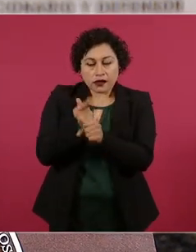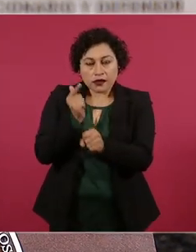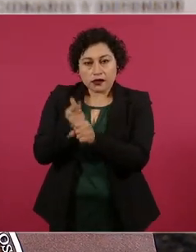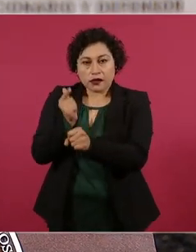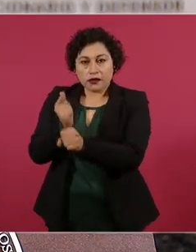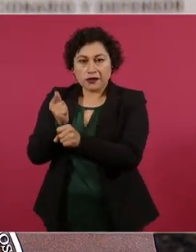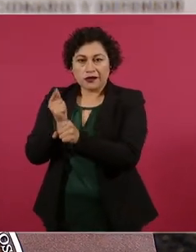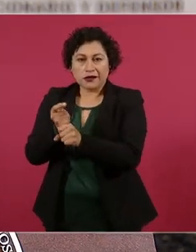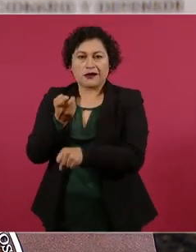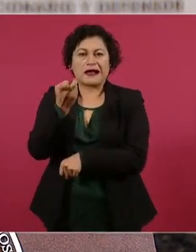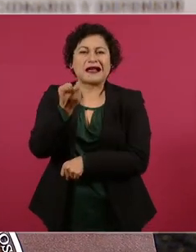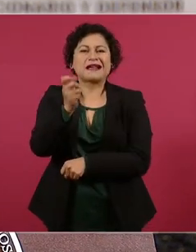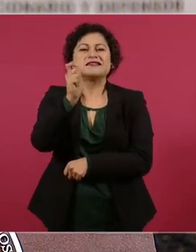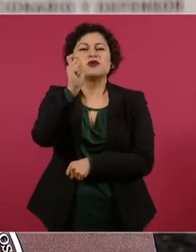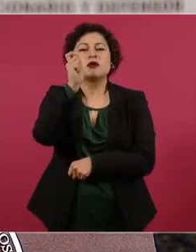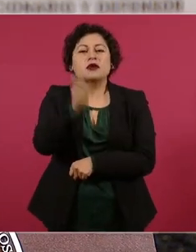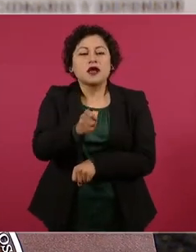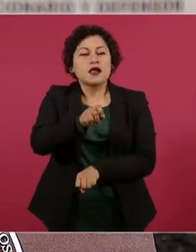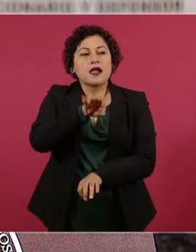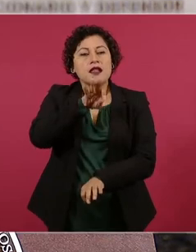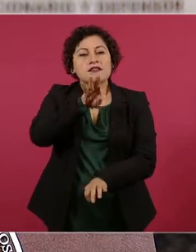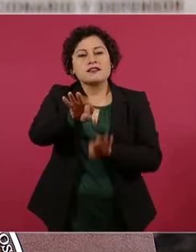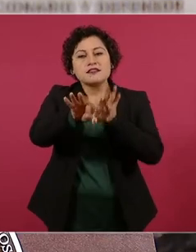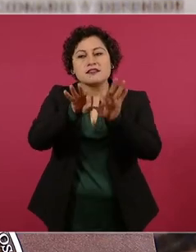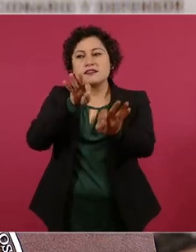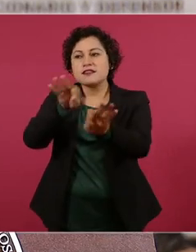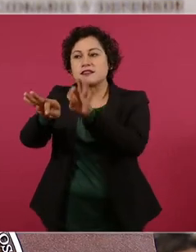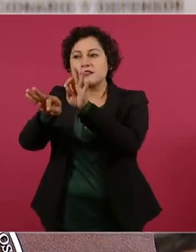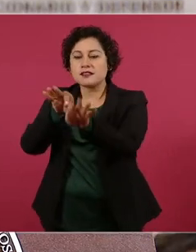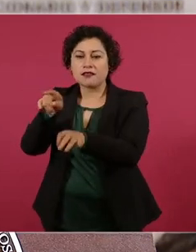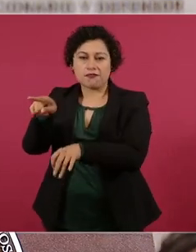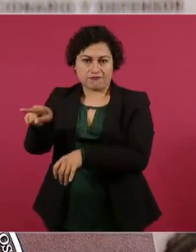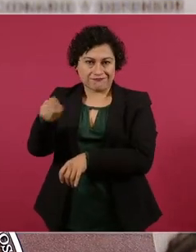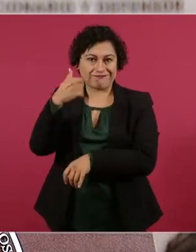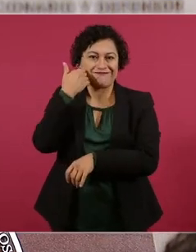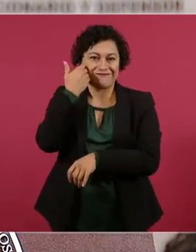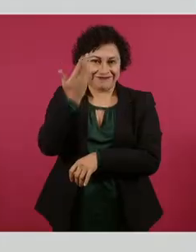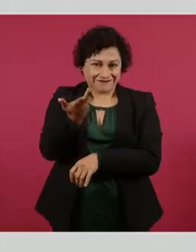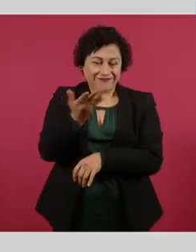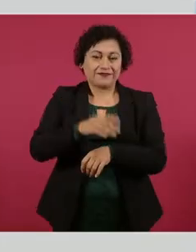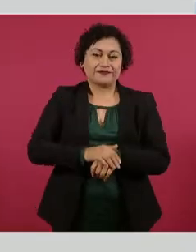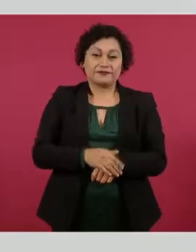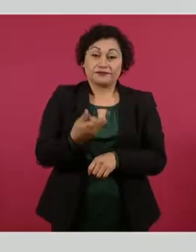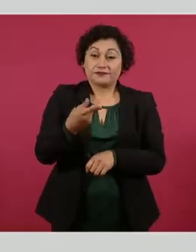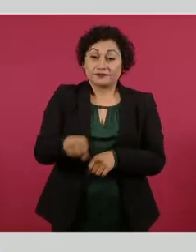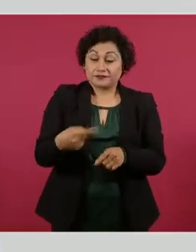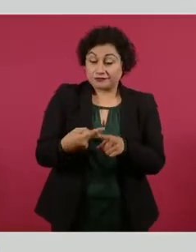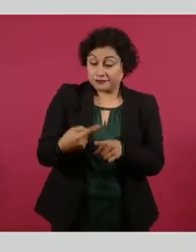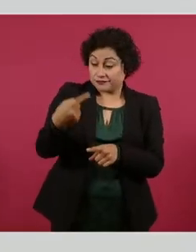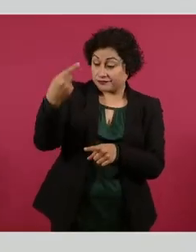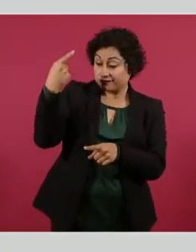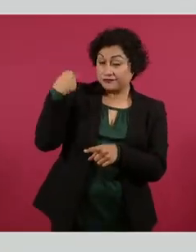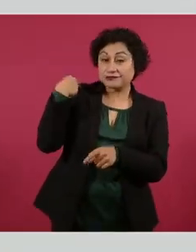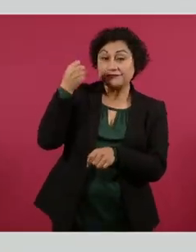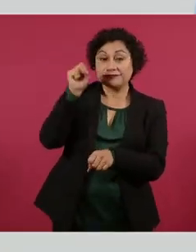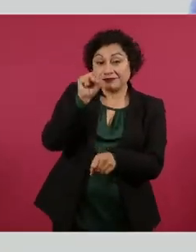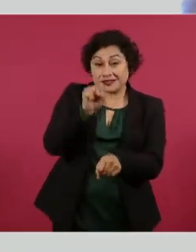es un pequeño porcentaje del mismo. Durante las dos últimas semanas se publicaron más de 10 millones de